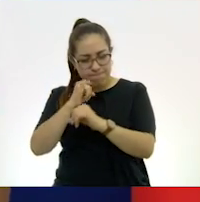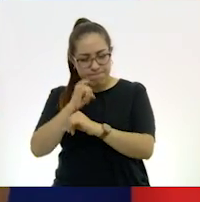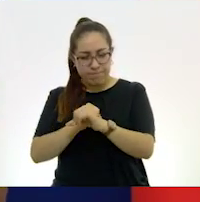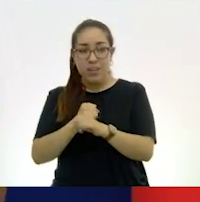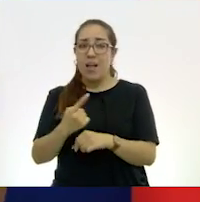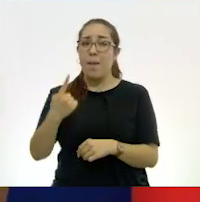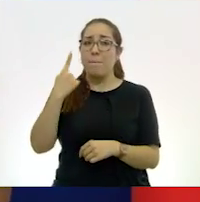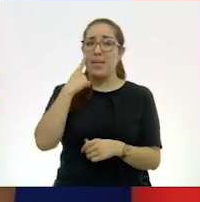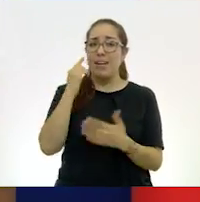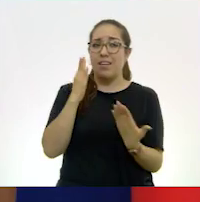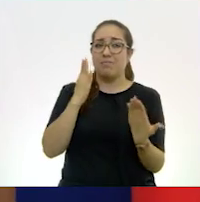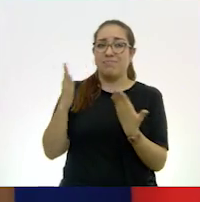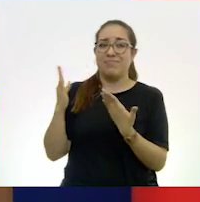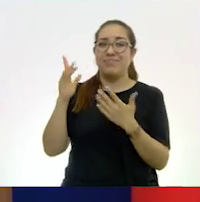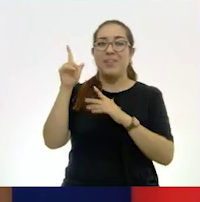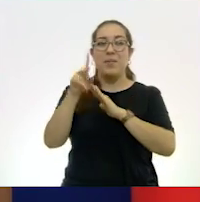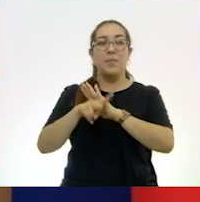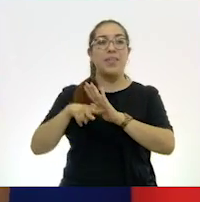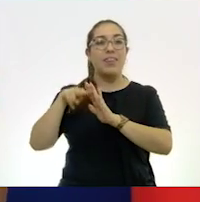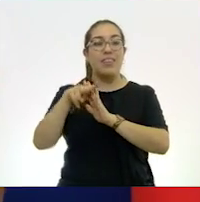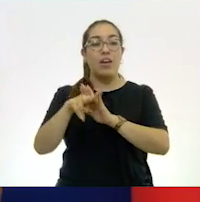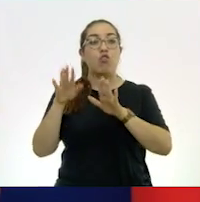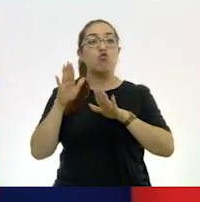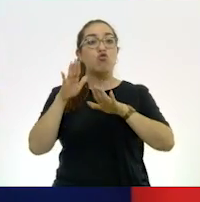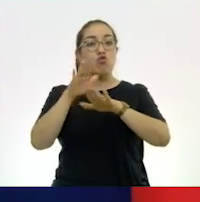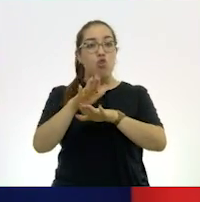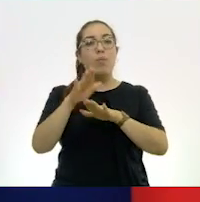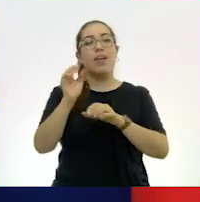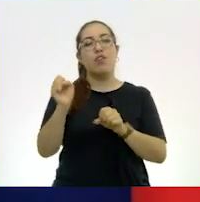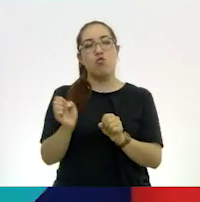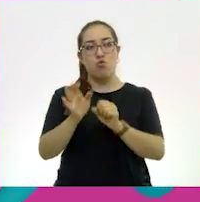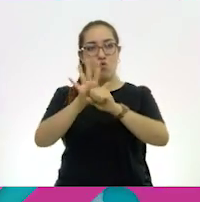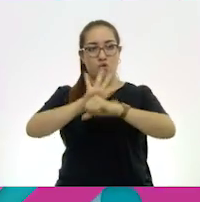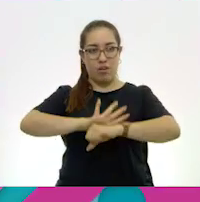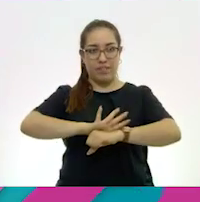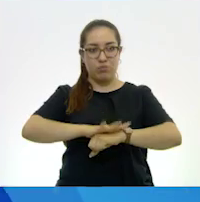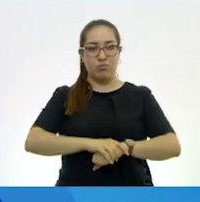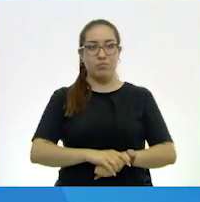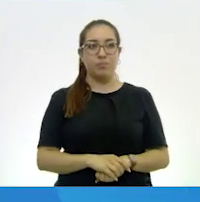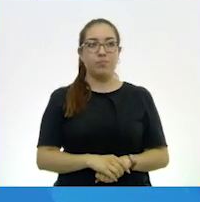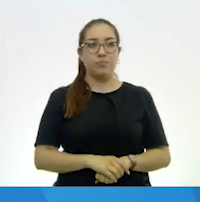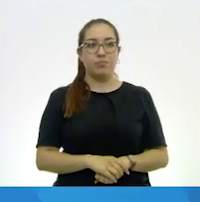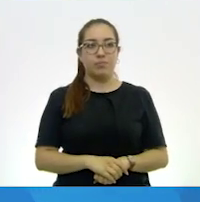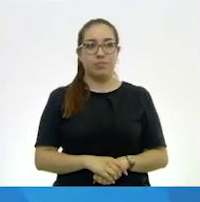Veamos el siguiente video sobre el virus, el COVID-19.